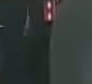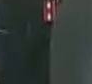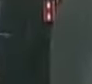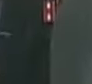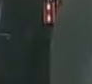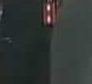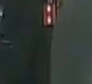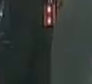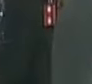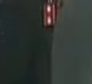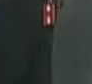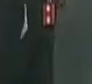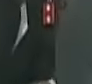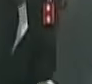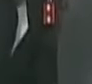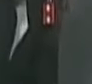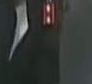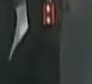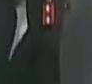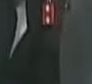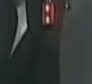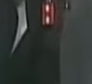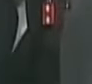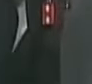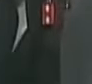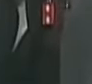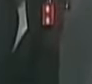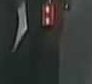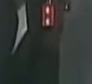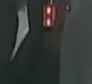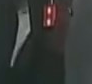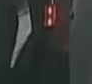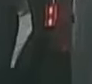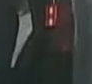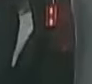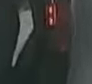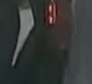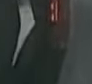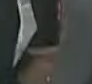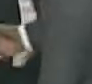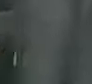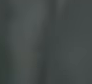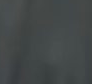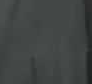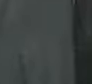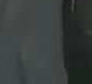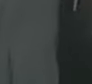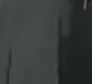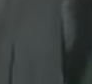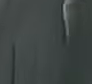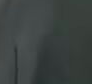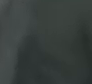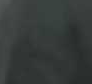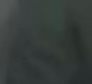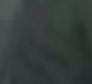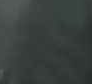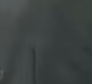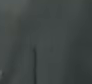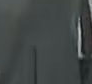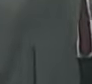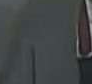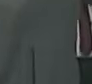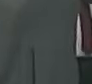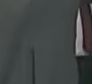a la soberanía del Esequibo. Vemos también acá cómo comparte con representantes del alto mando militar en esta